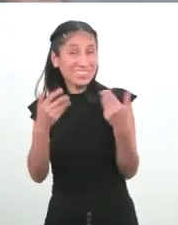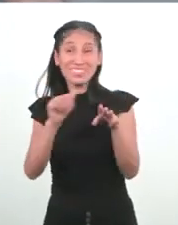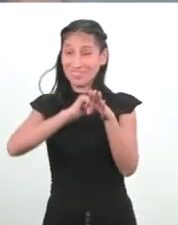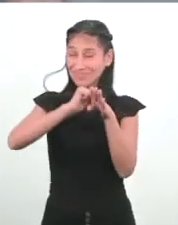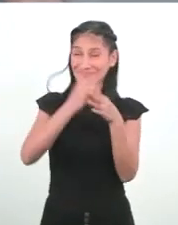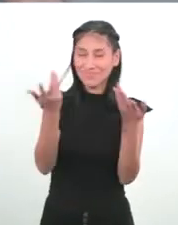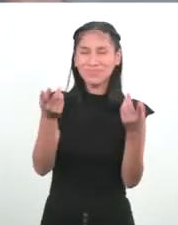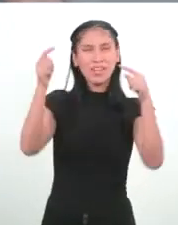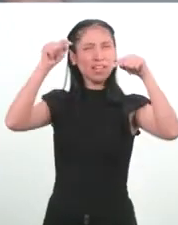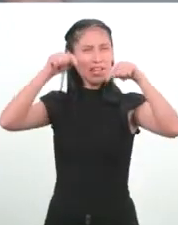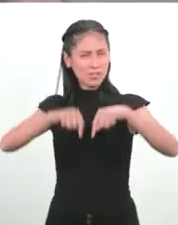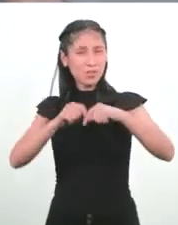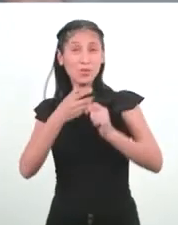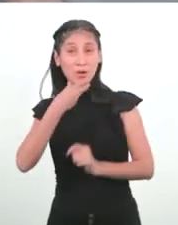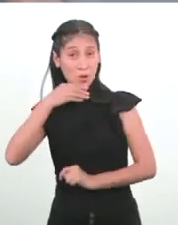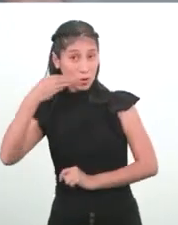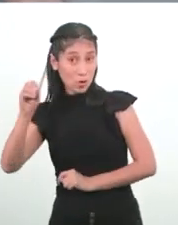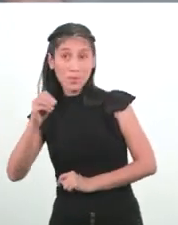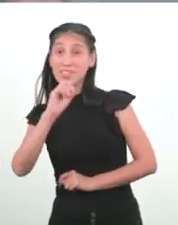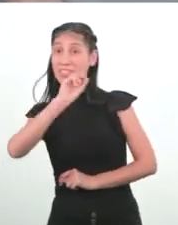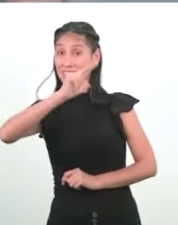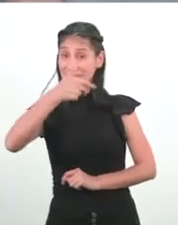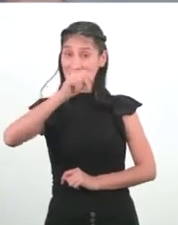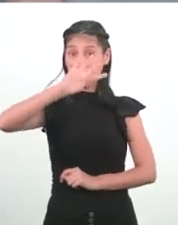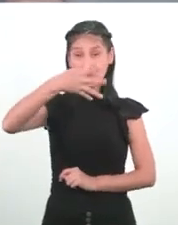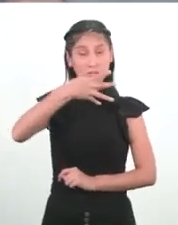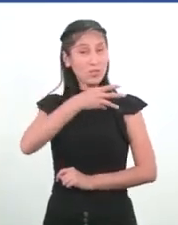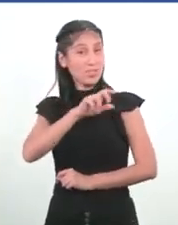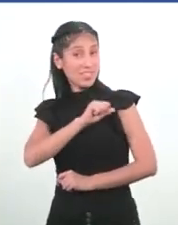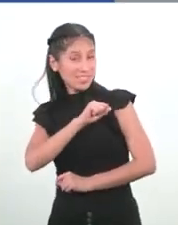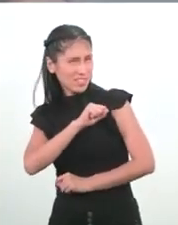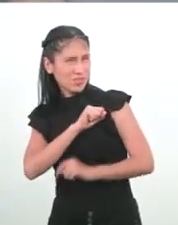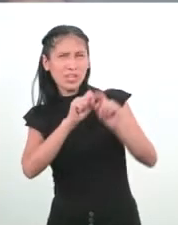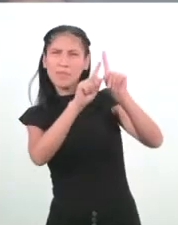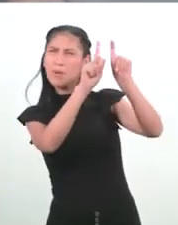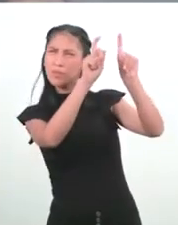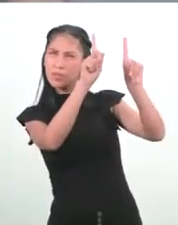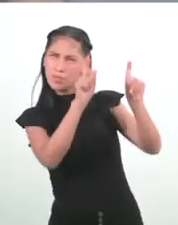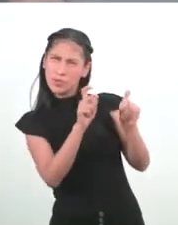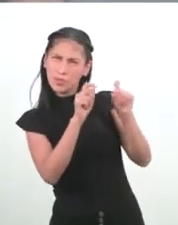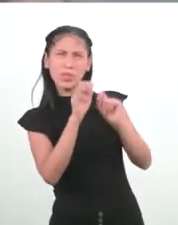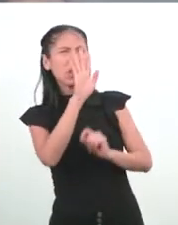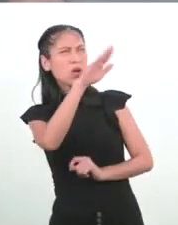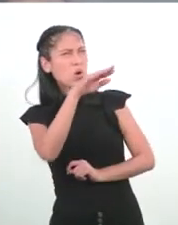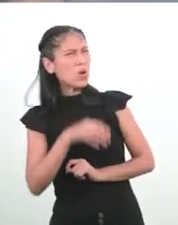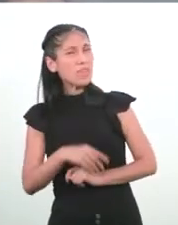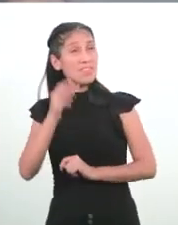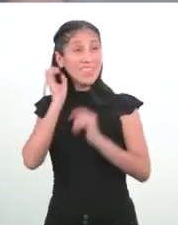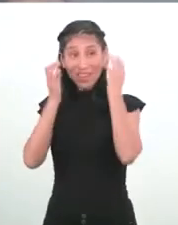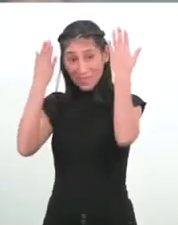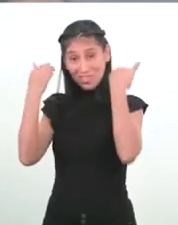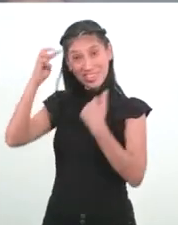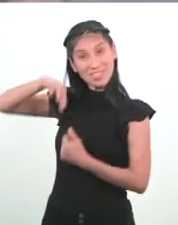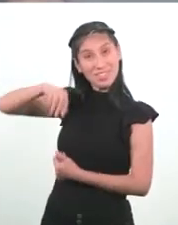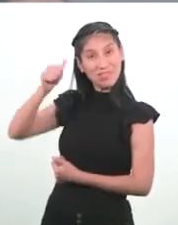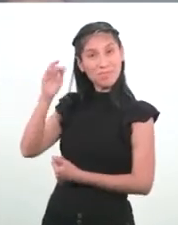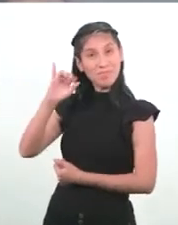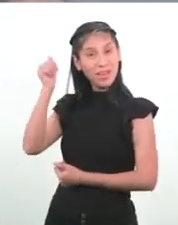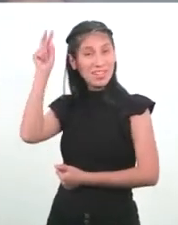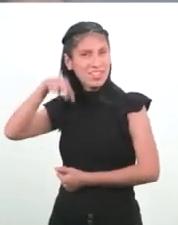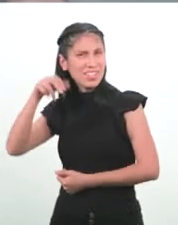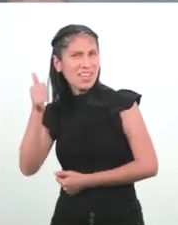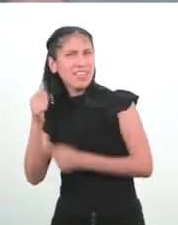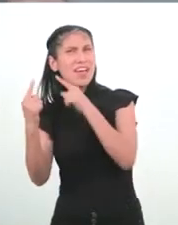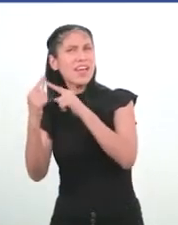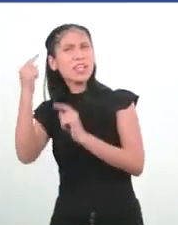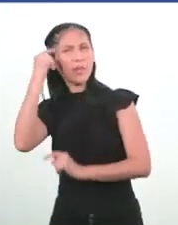Para eso, conversaré con estudiantes de tercero y cuarto de secundaria. ¿Por qué el emprendimiento de Mariana Costa está enfocado en